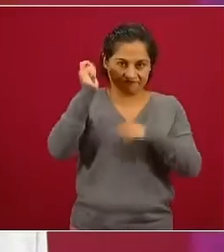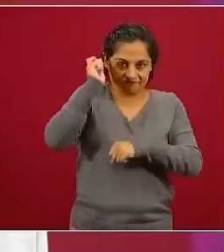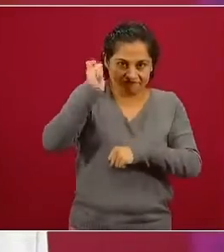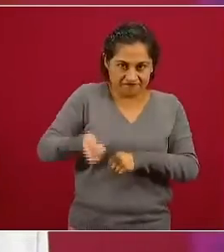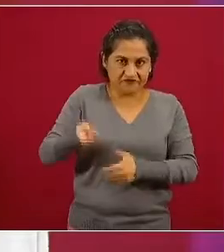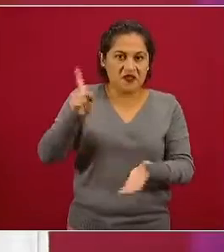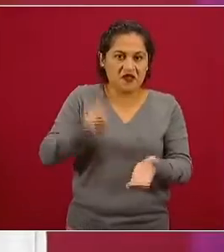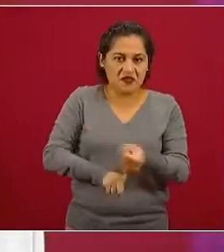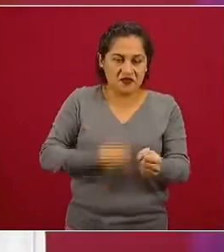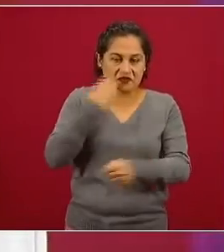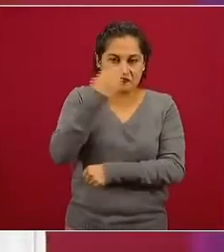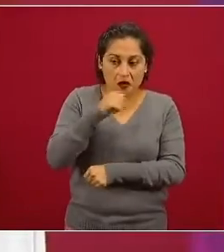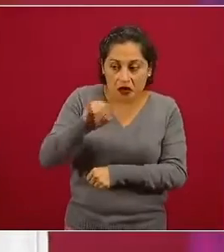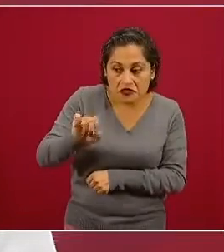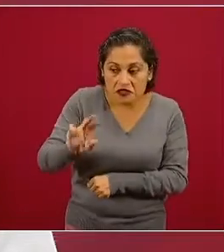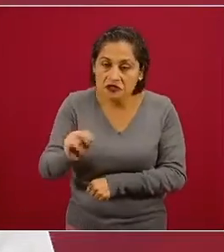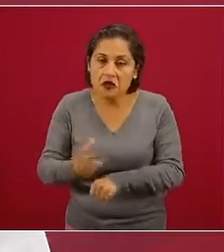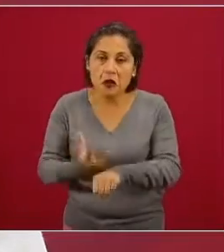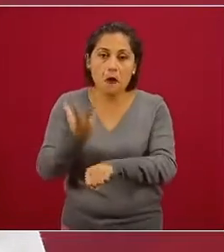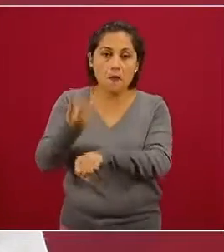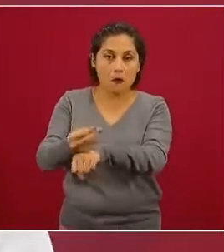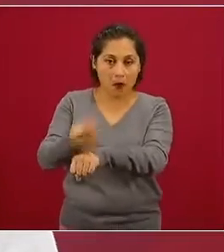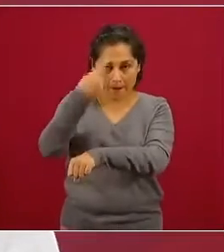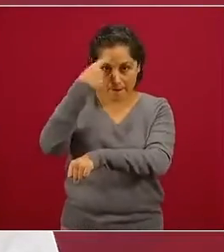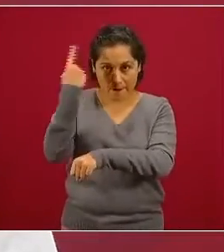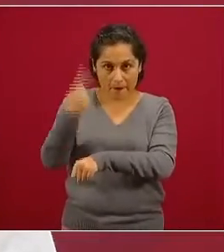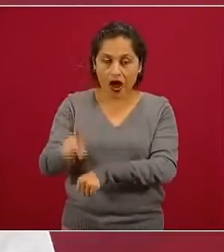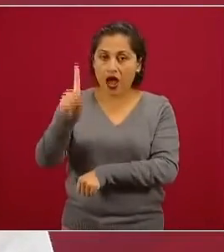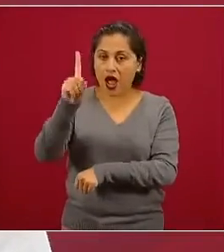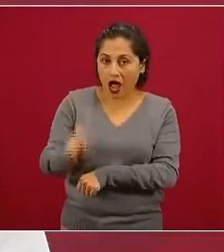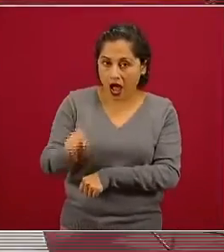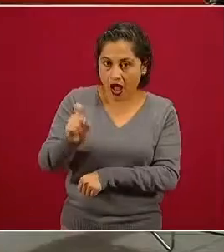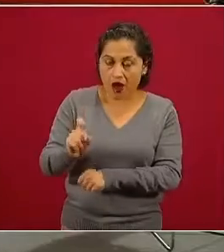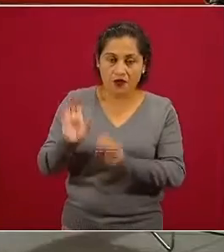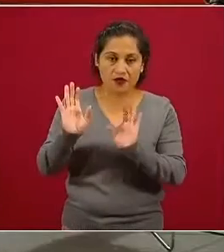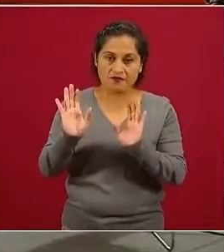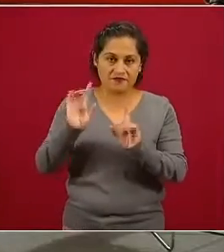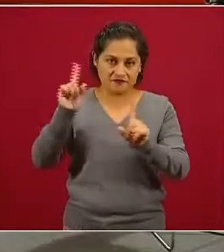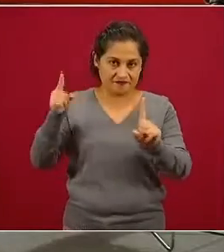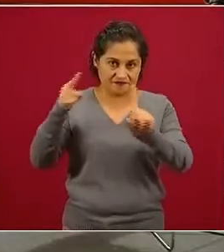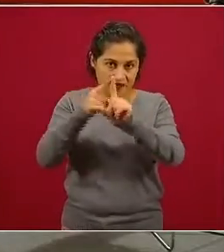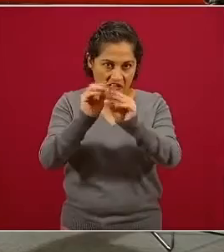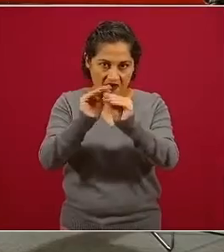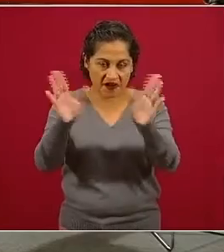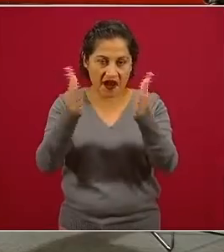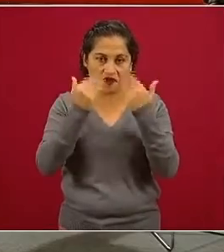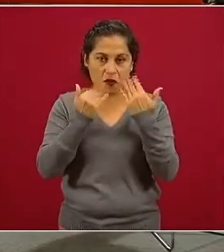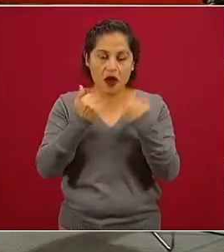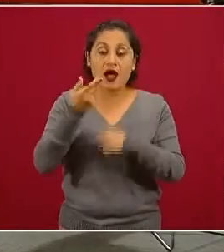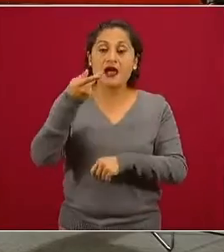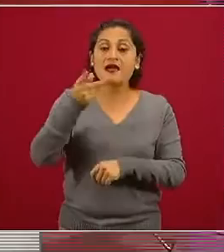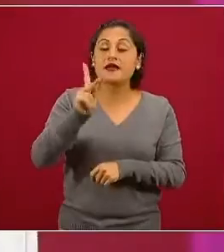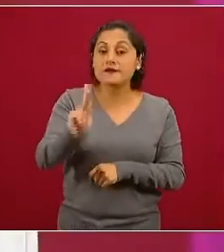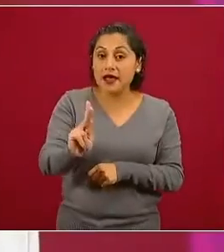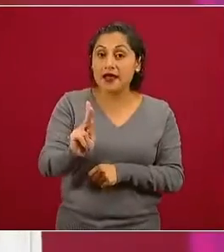para la salud. Pero aunque se dijo declarativamente que eso se iba a destinar a